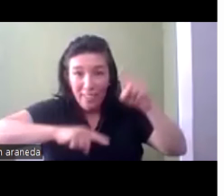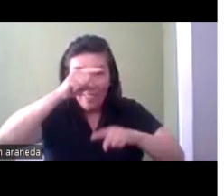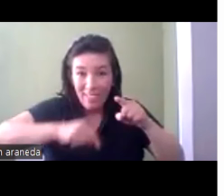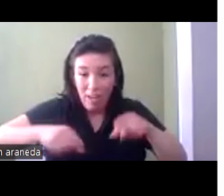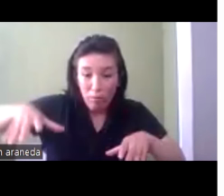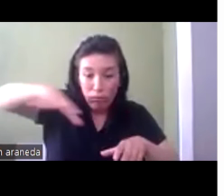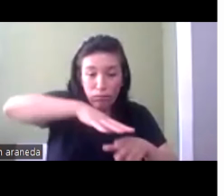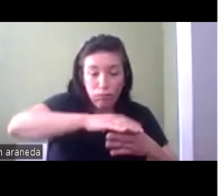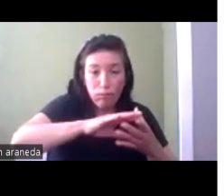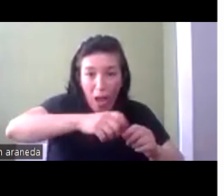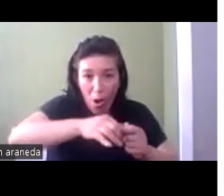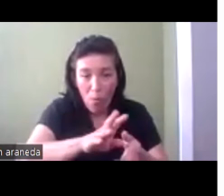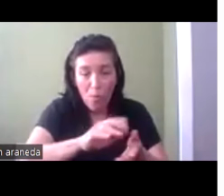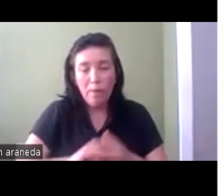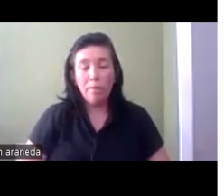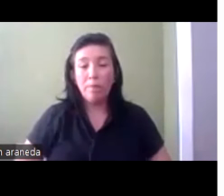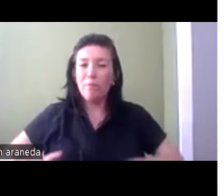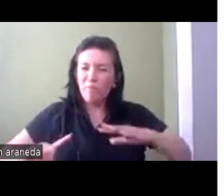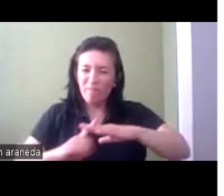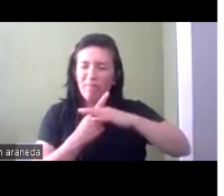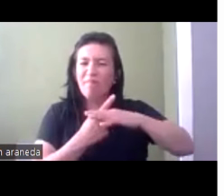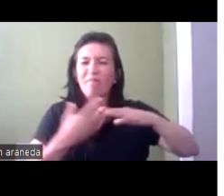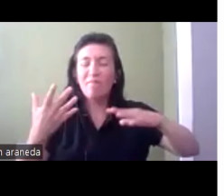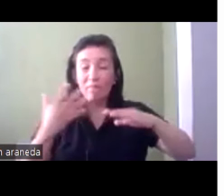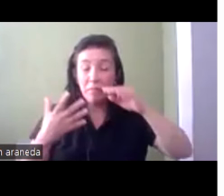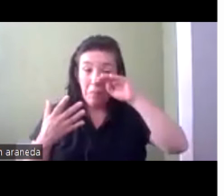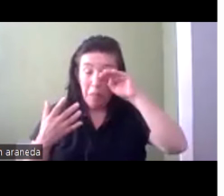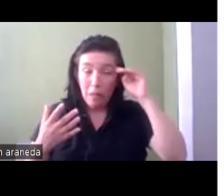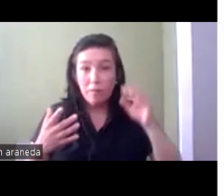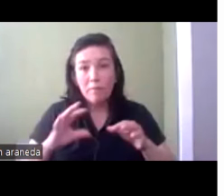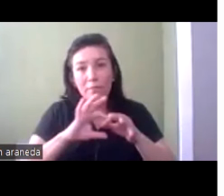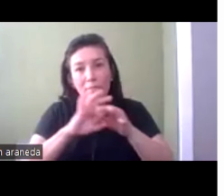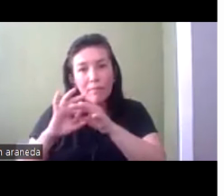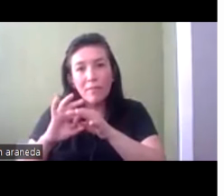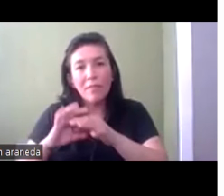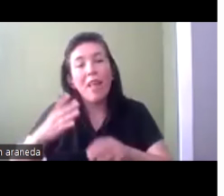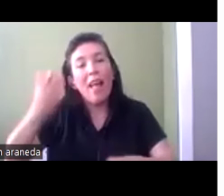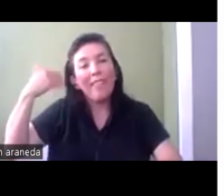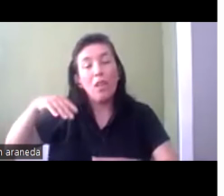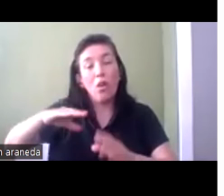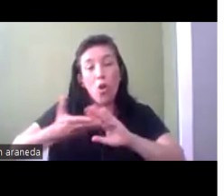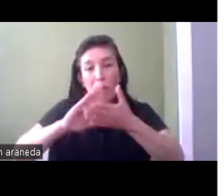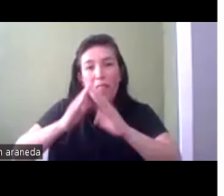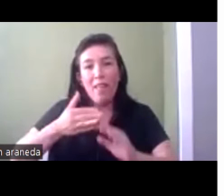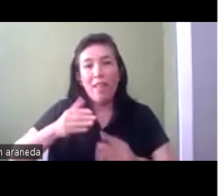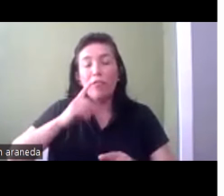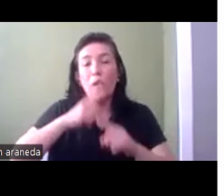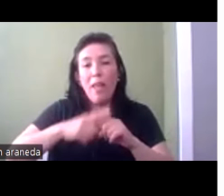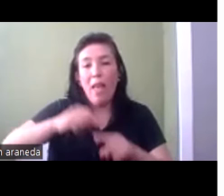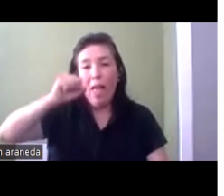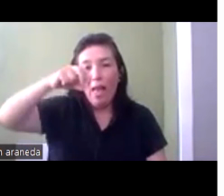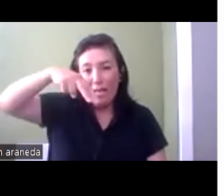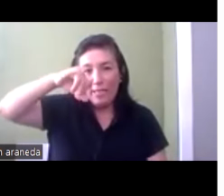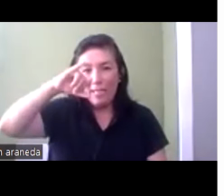Su origen se ha planteado como continuidad respecto a las comunidades ánimas ya que vivían en la zona, y